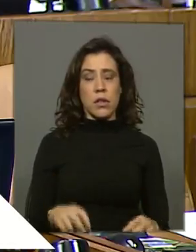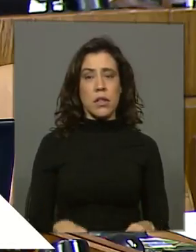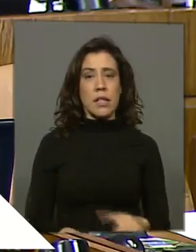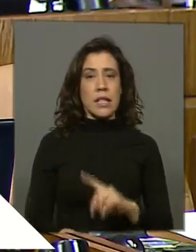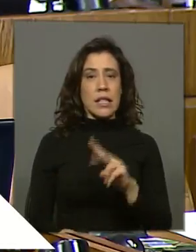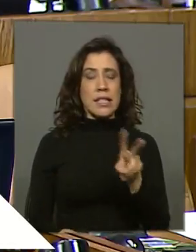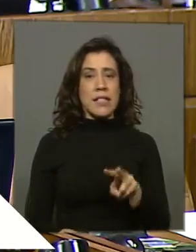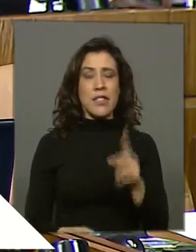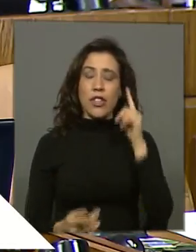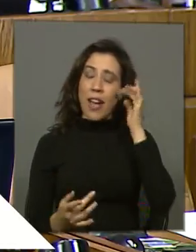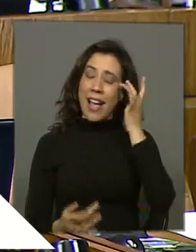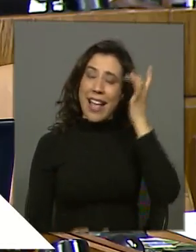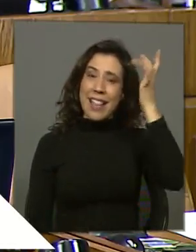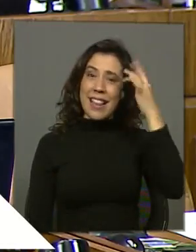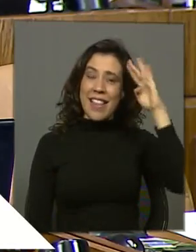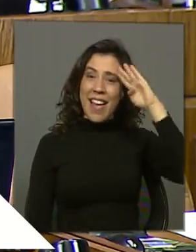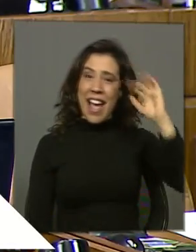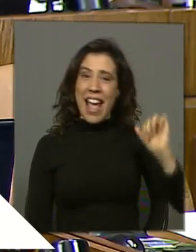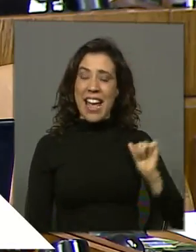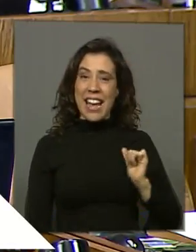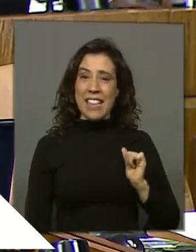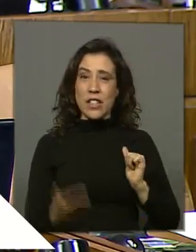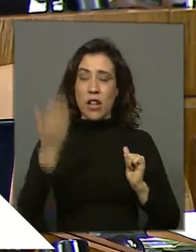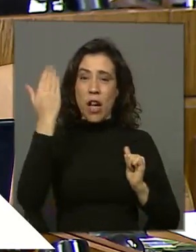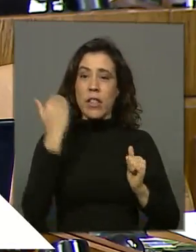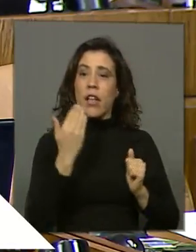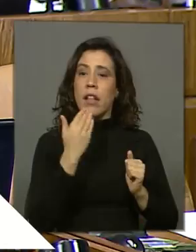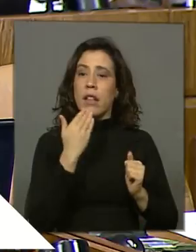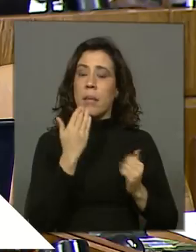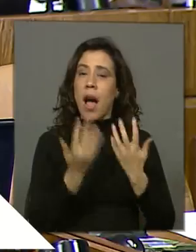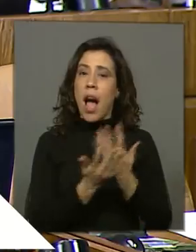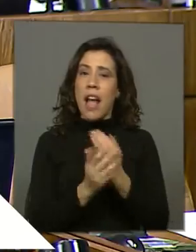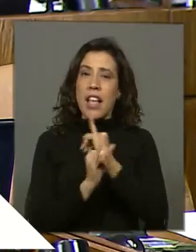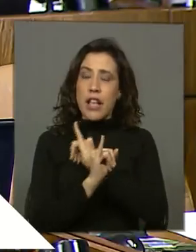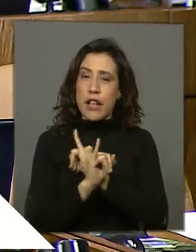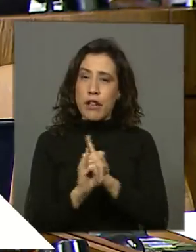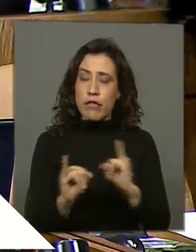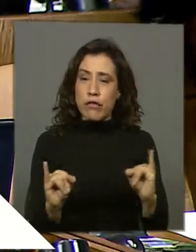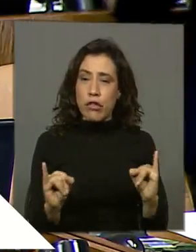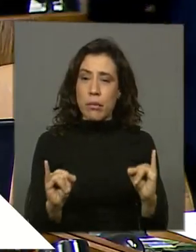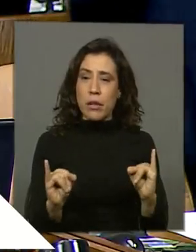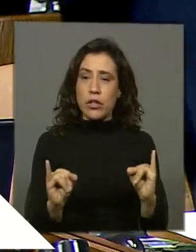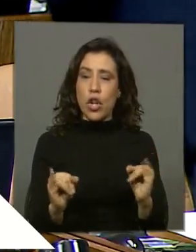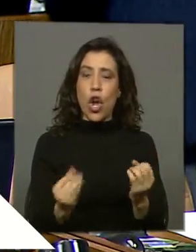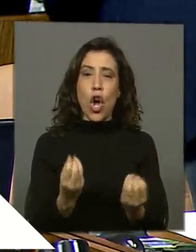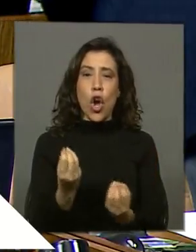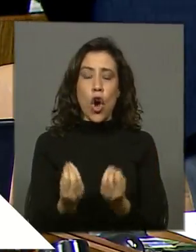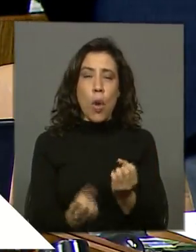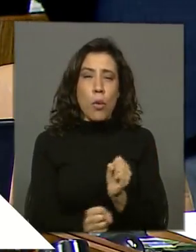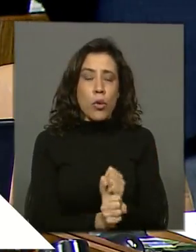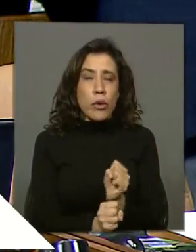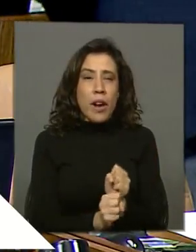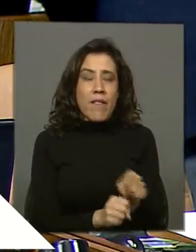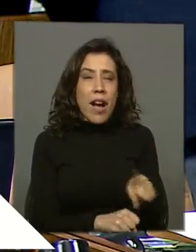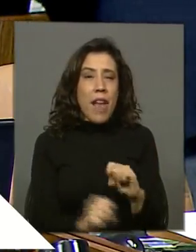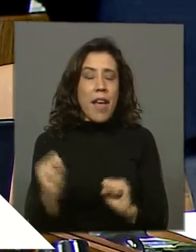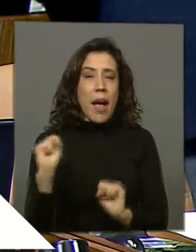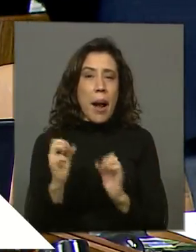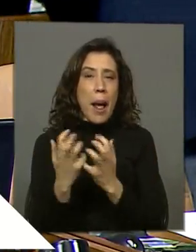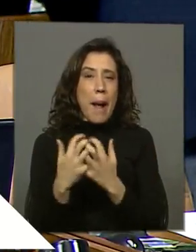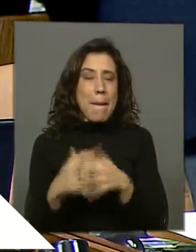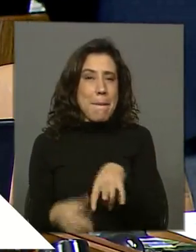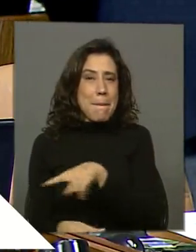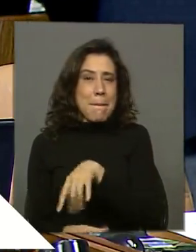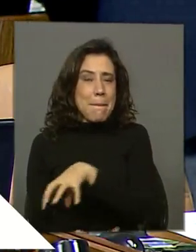inteligencia del ejército de la época que también tenían información respecto a cómo operaban estas empresas